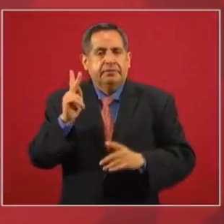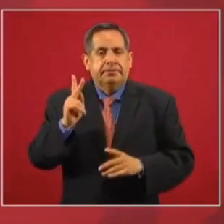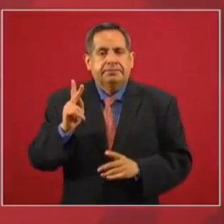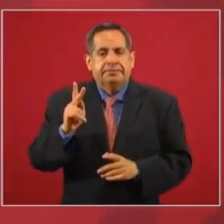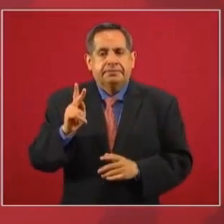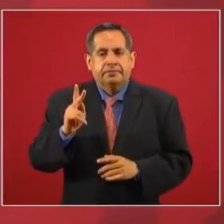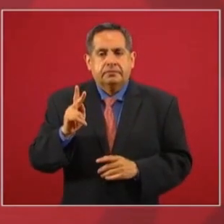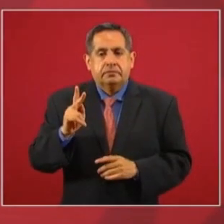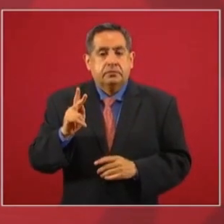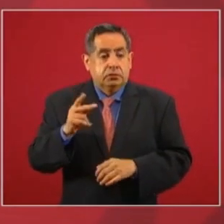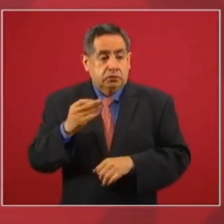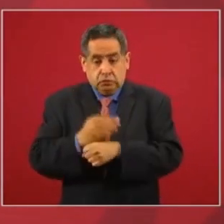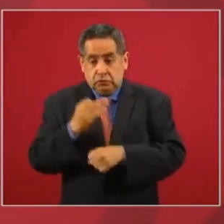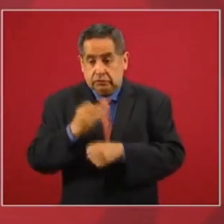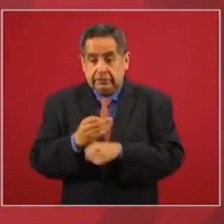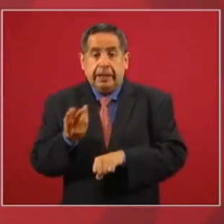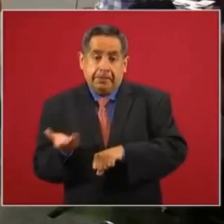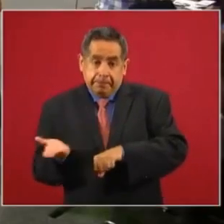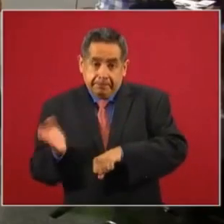se contrató deuda adicional.